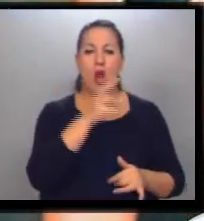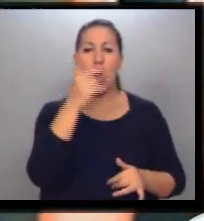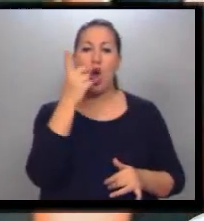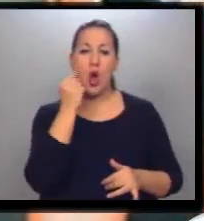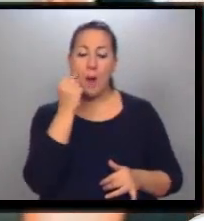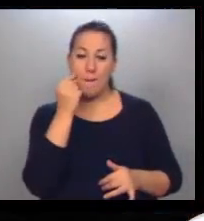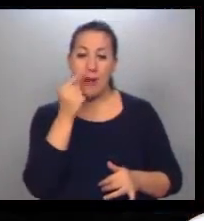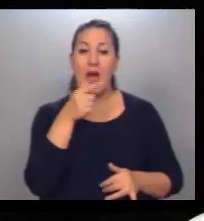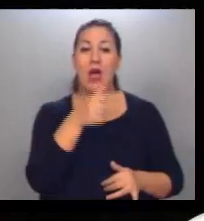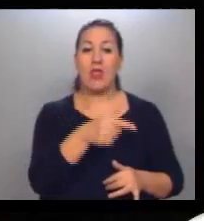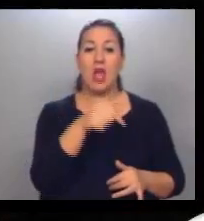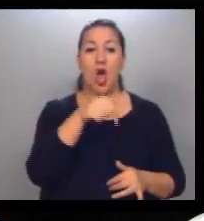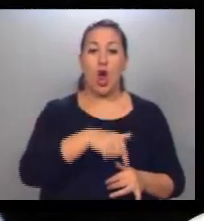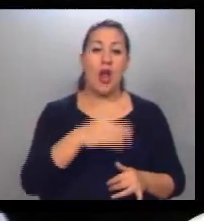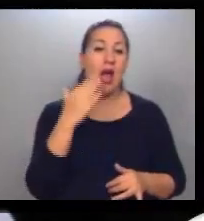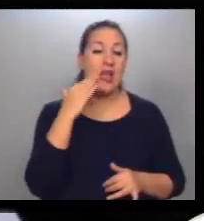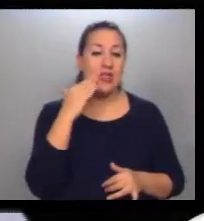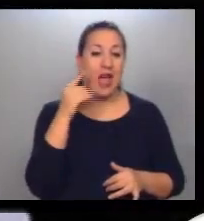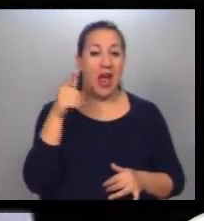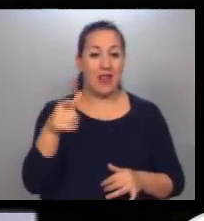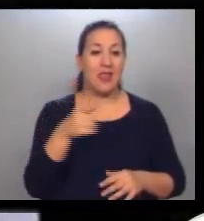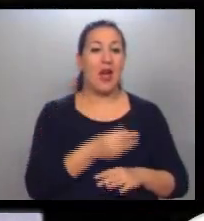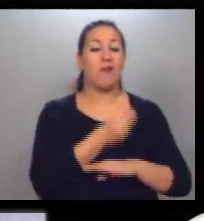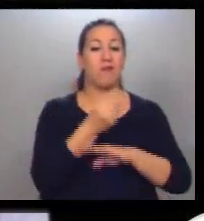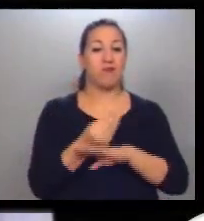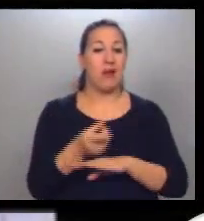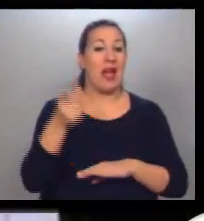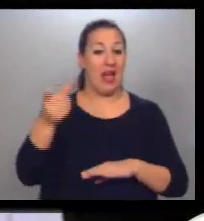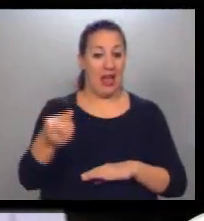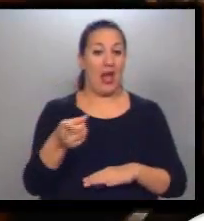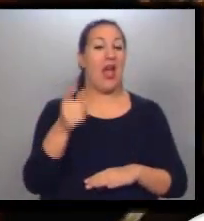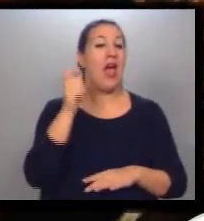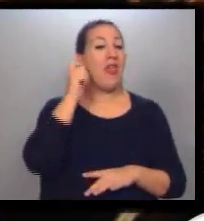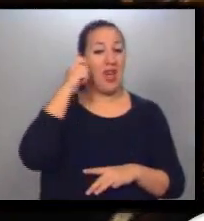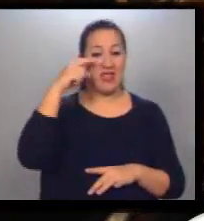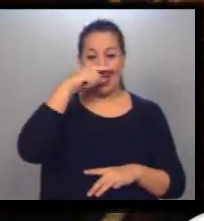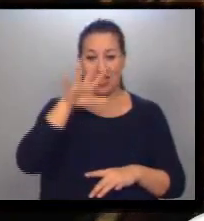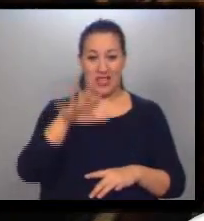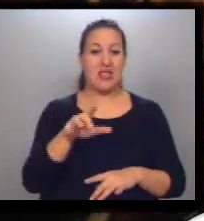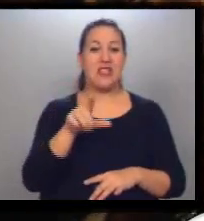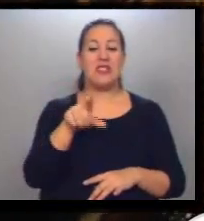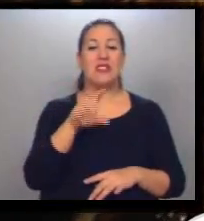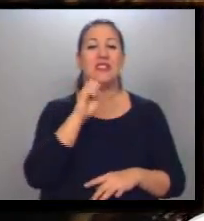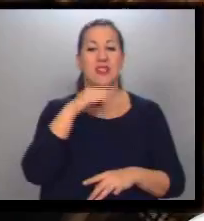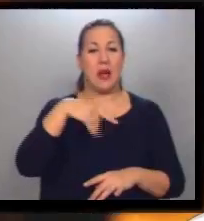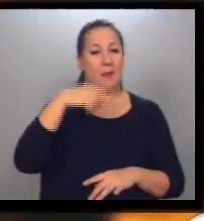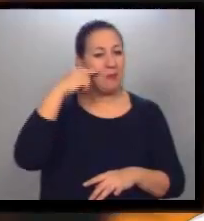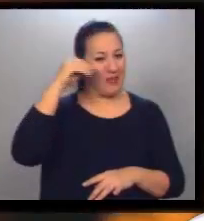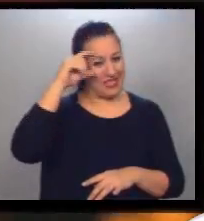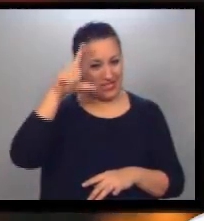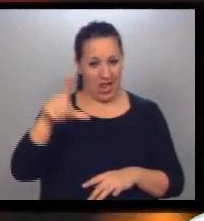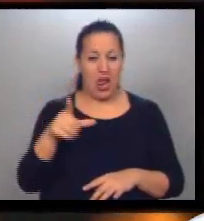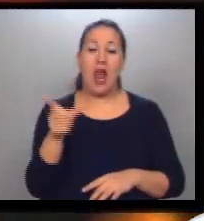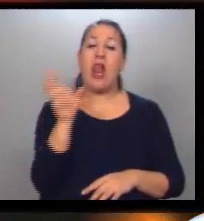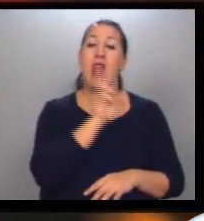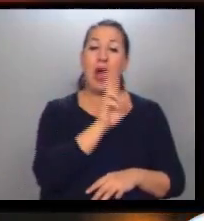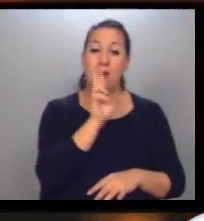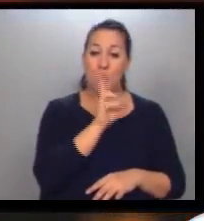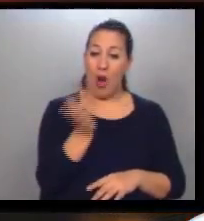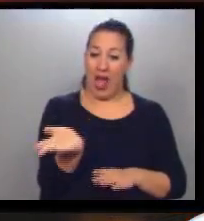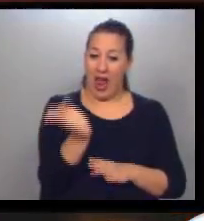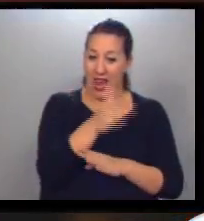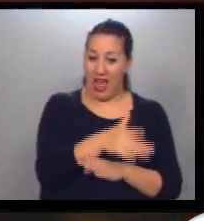El que va a ser a partir de esta tarde el presidente de Brasil tiene 75 años y se llama Michel Temer. La mujer que está al